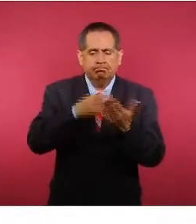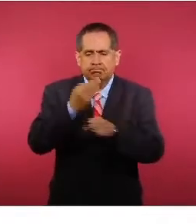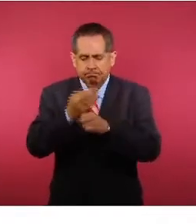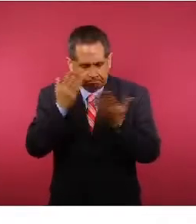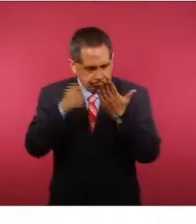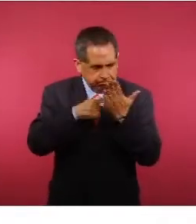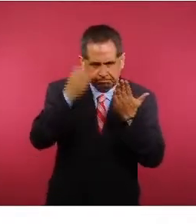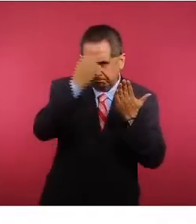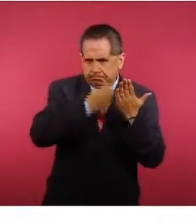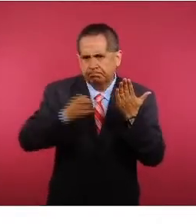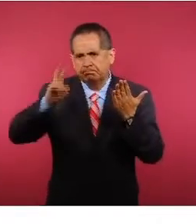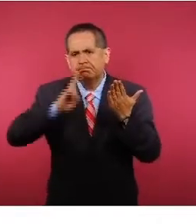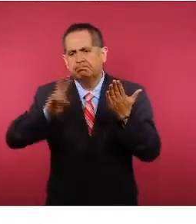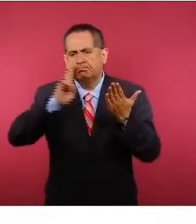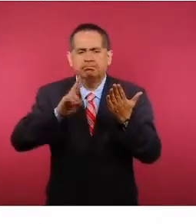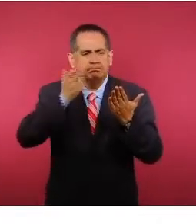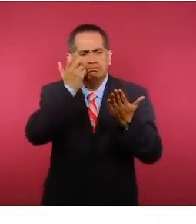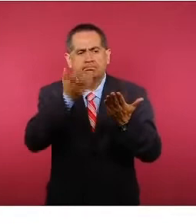este momento.